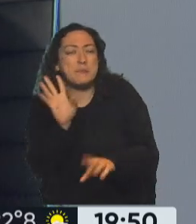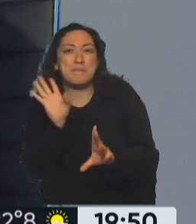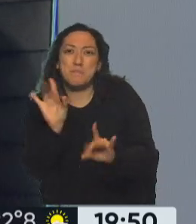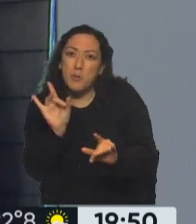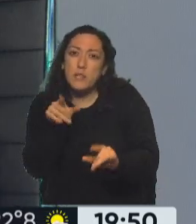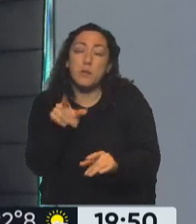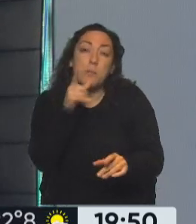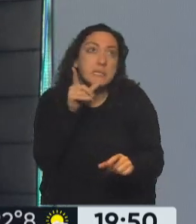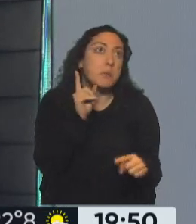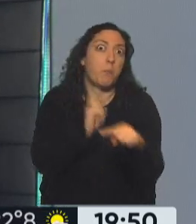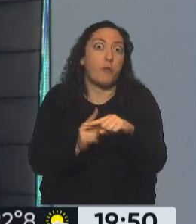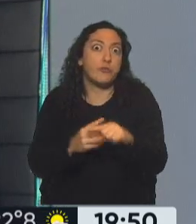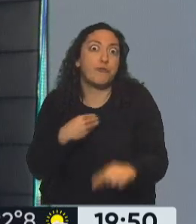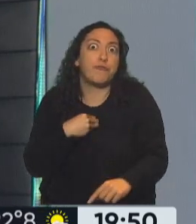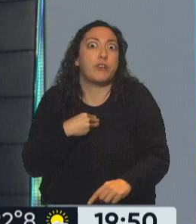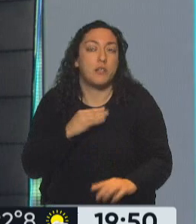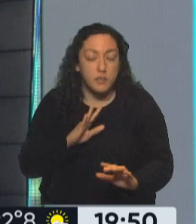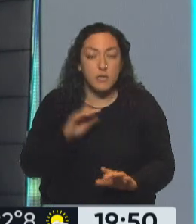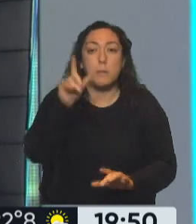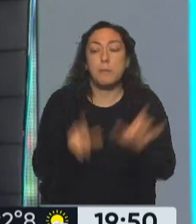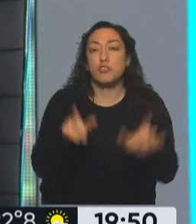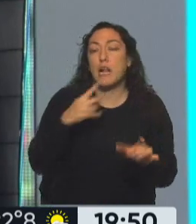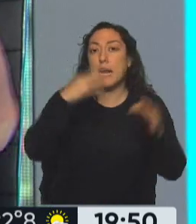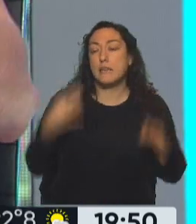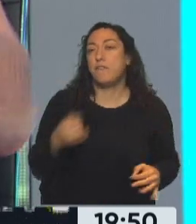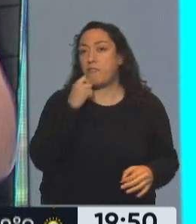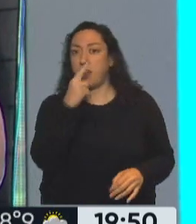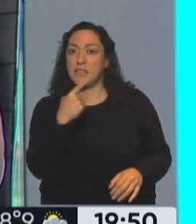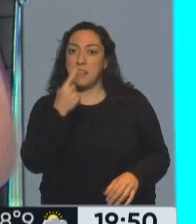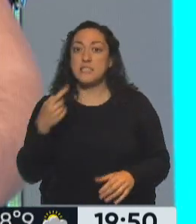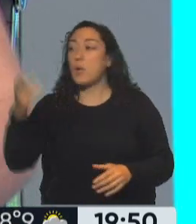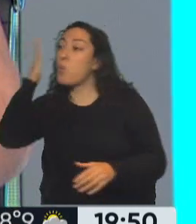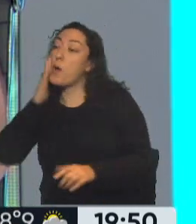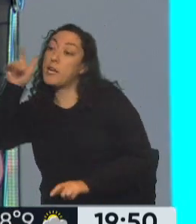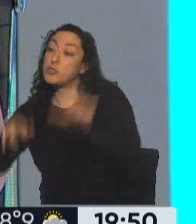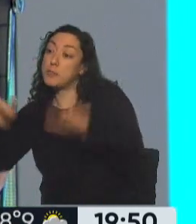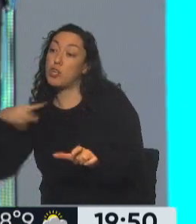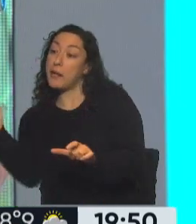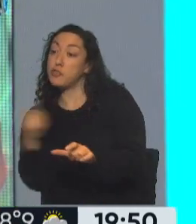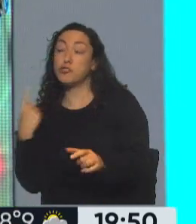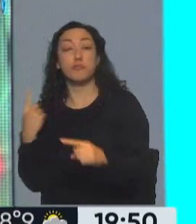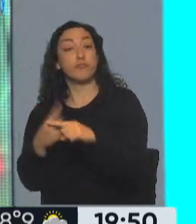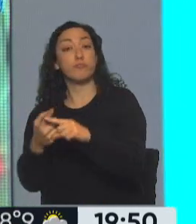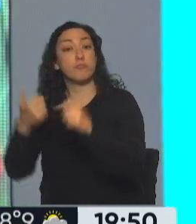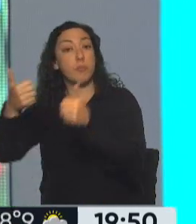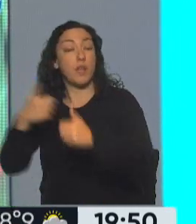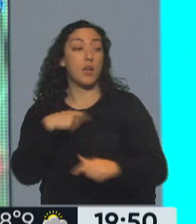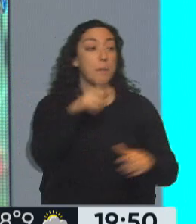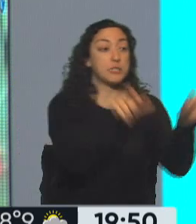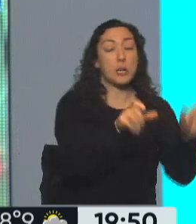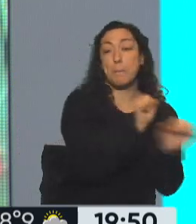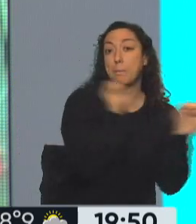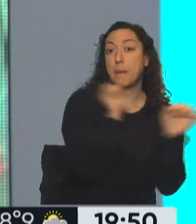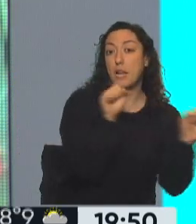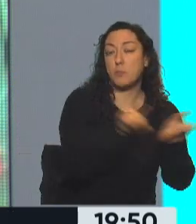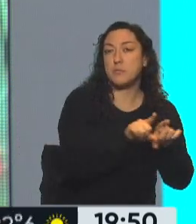es una esperanza, ¿no? Es una persona que simplifica la realidad, te dice, acá están los buenos, que somos la gente de bien, como él dice, y acá están los malos, que es